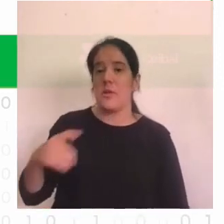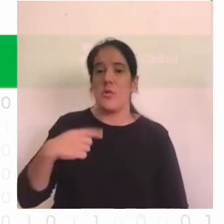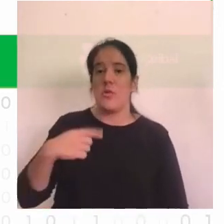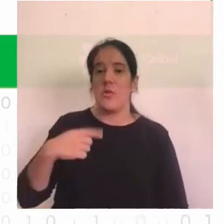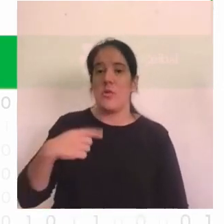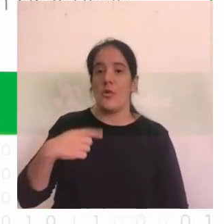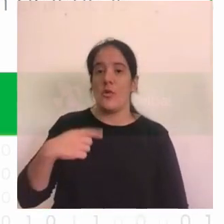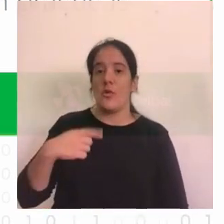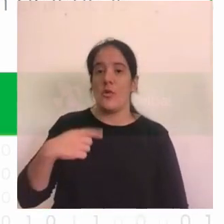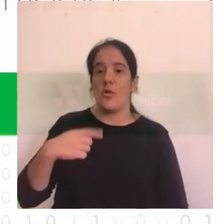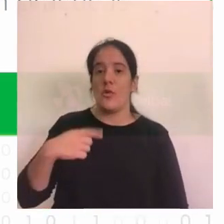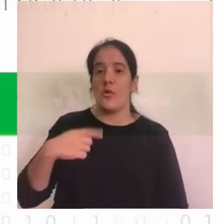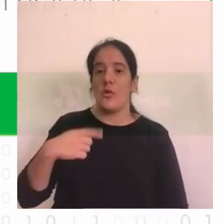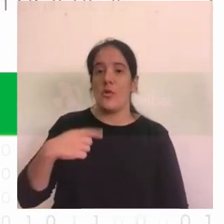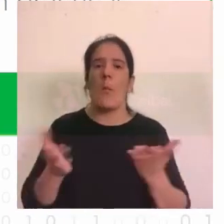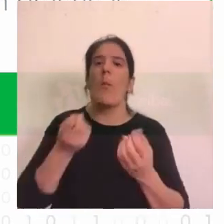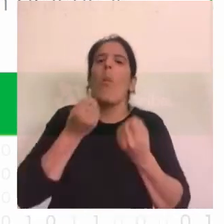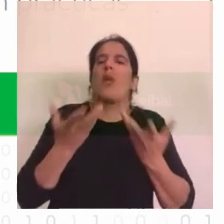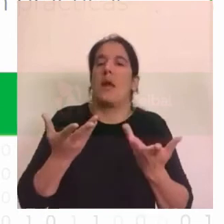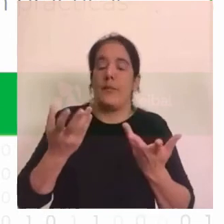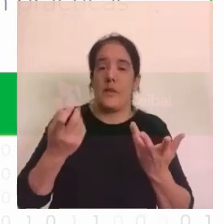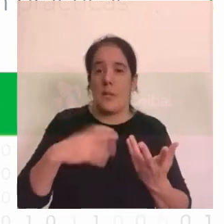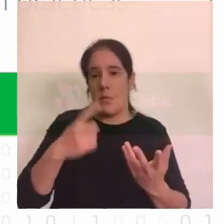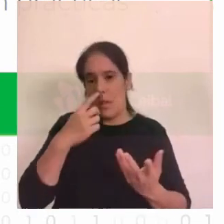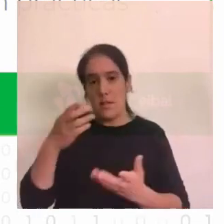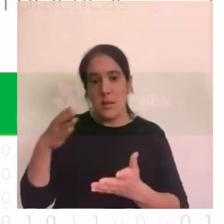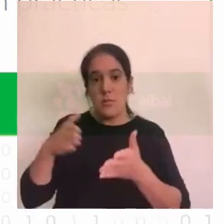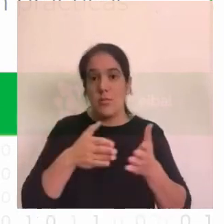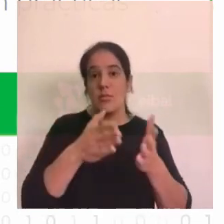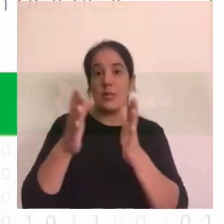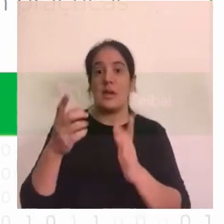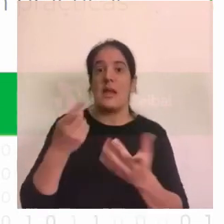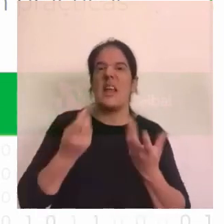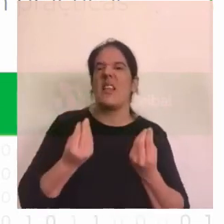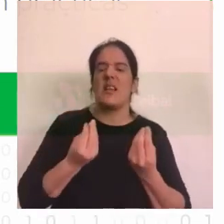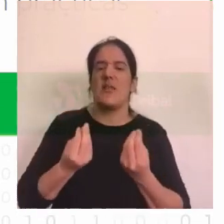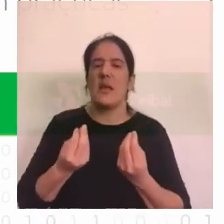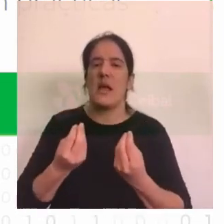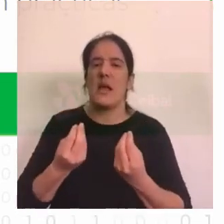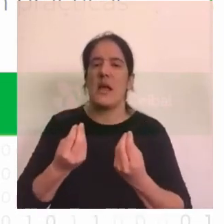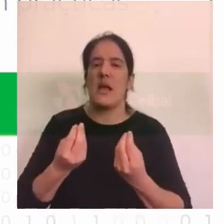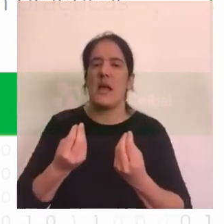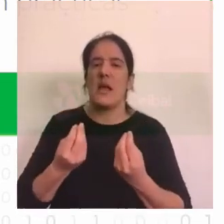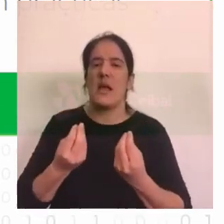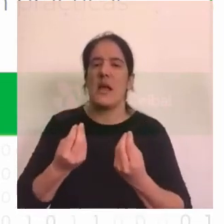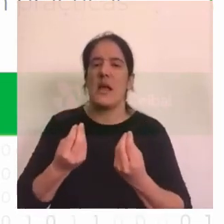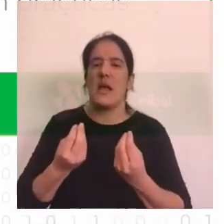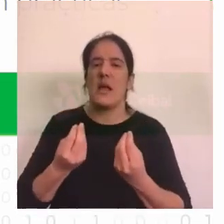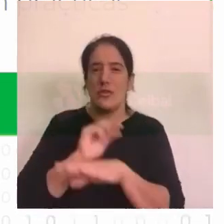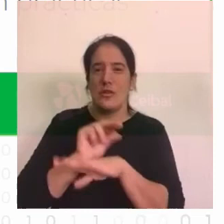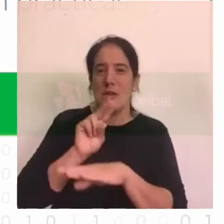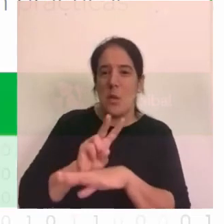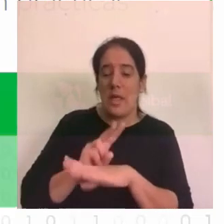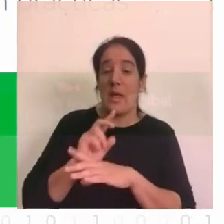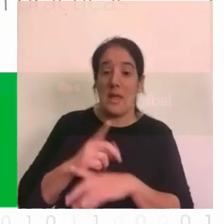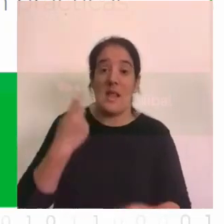poco alineados de qué es la inseguridad alimentaria. La seguridad alimentaria es la falta de acceso o de acceso seguro a comida variada y de